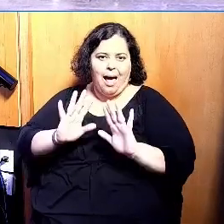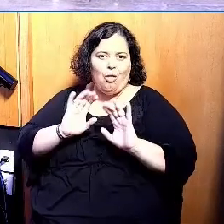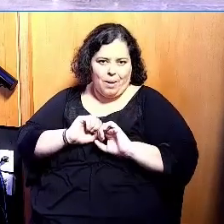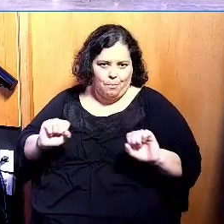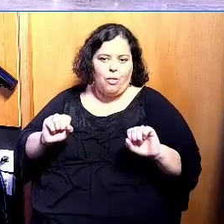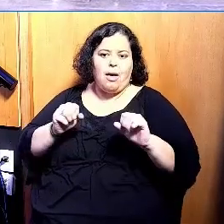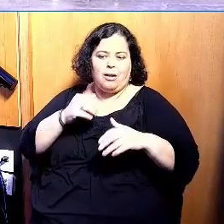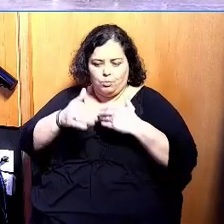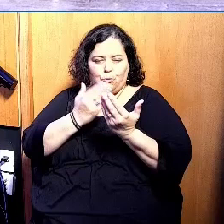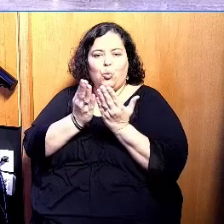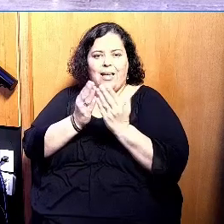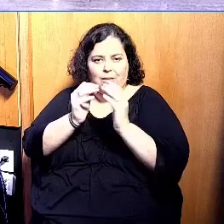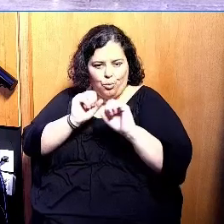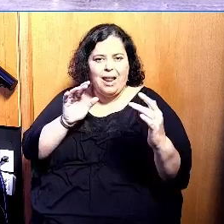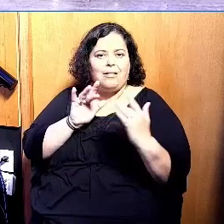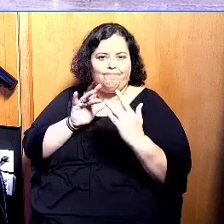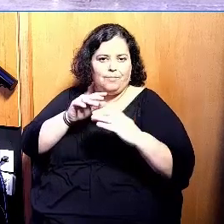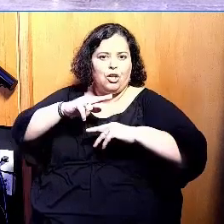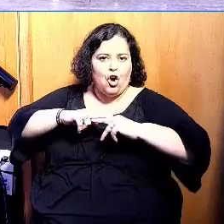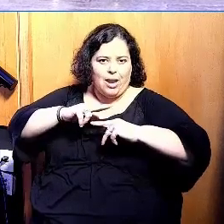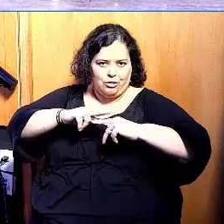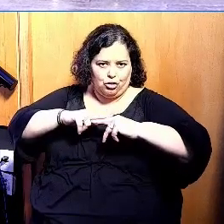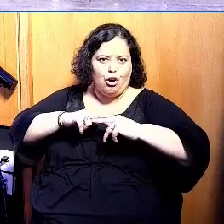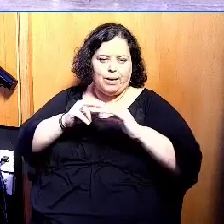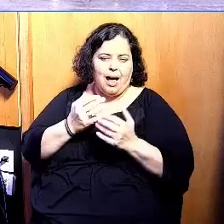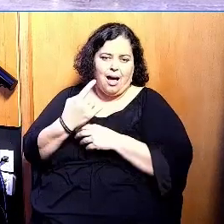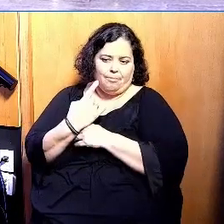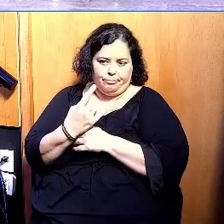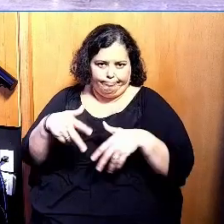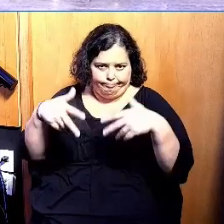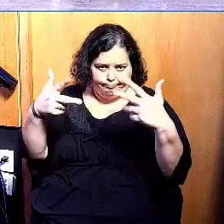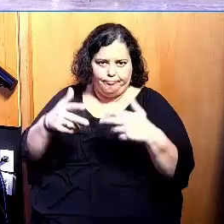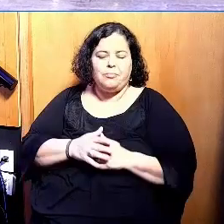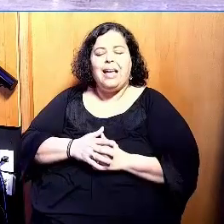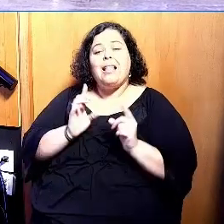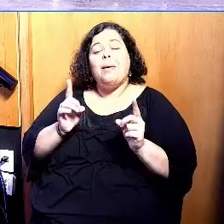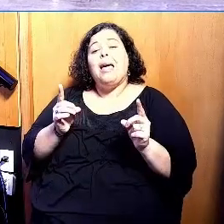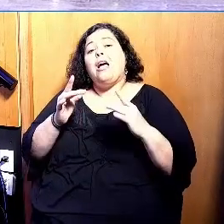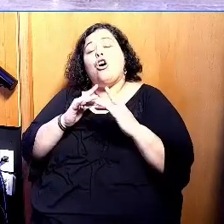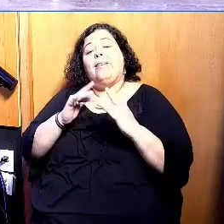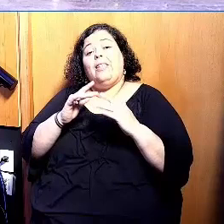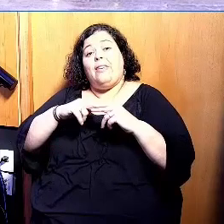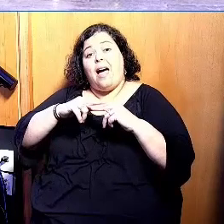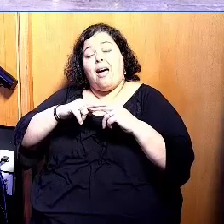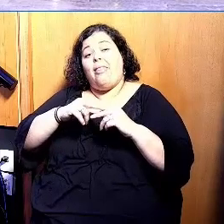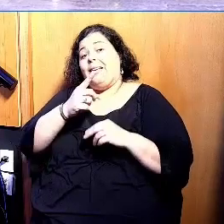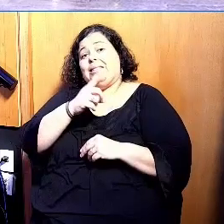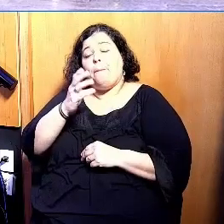nuestros estudiantes pudieran estar conectados. En cuanto a conectividad, tenemos el 100% de los centros